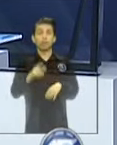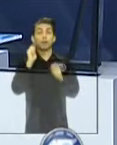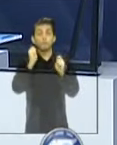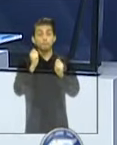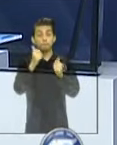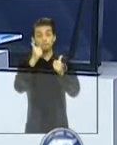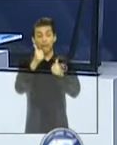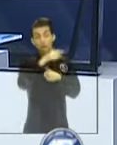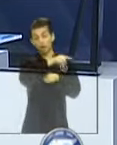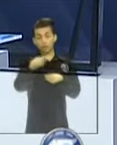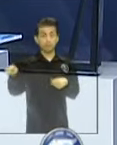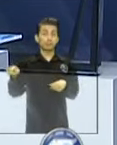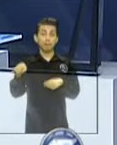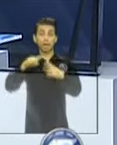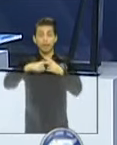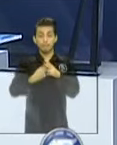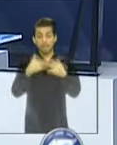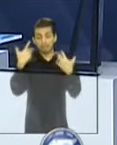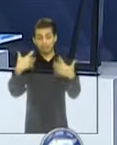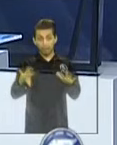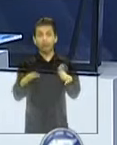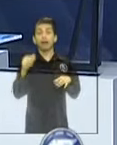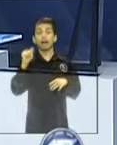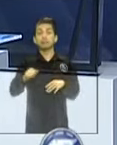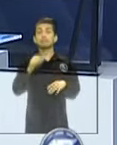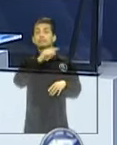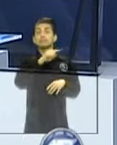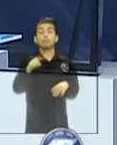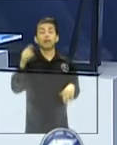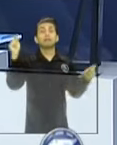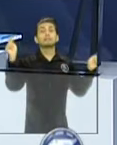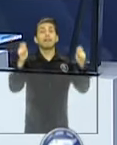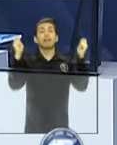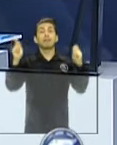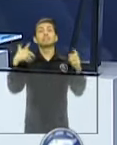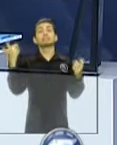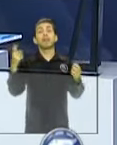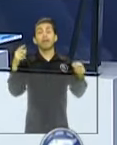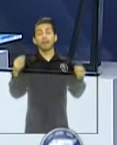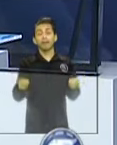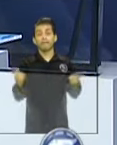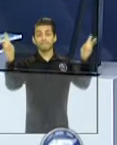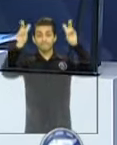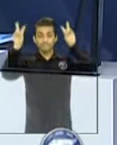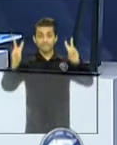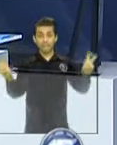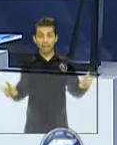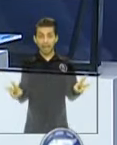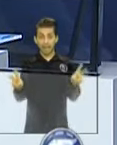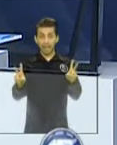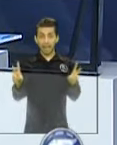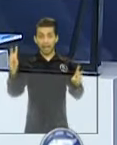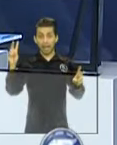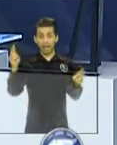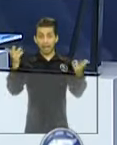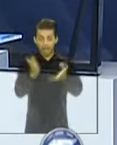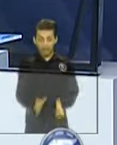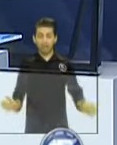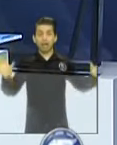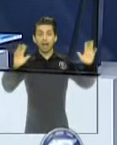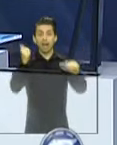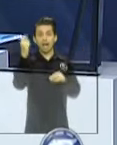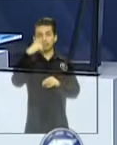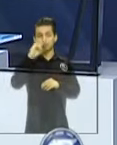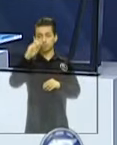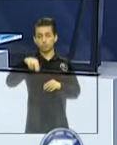que inicia. Será la semana de celebración de la Virgen de la Asunción y pues es una celebración diferente seguramente este año,